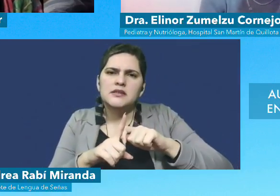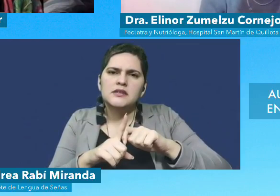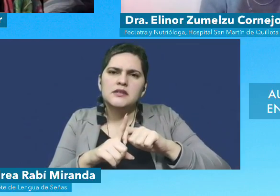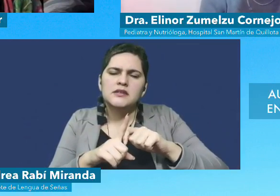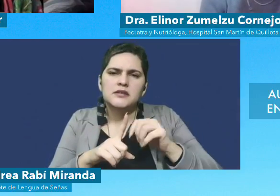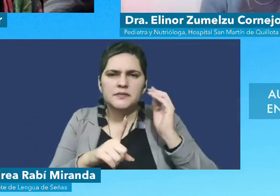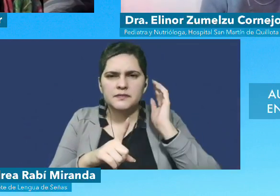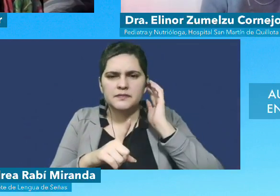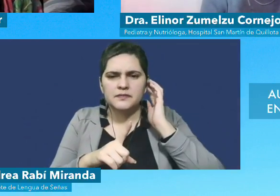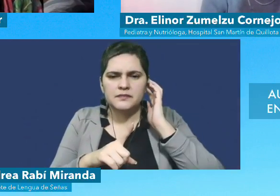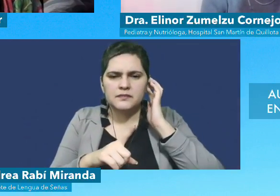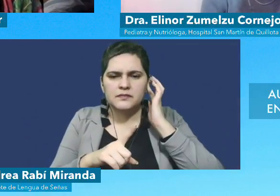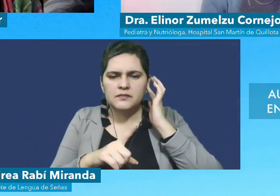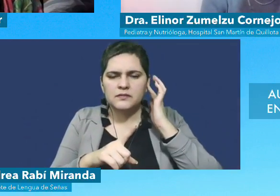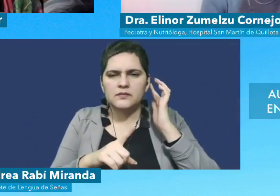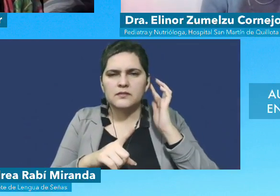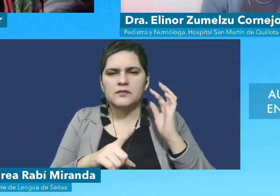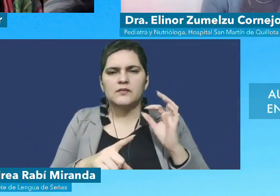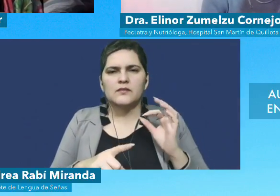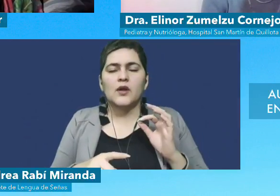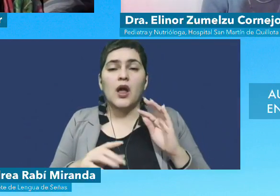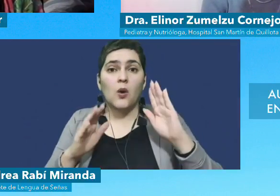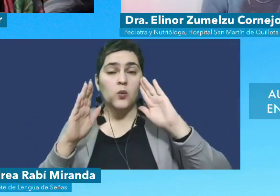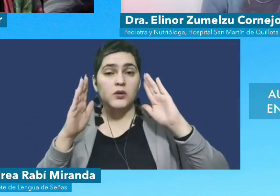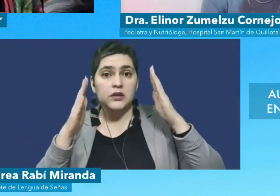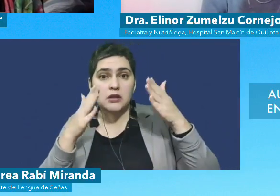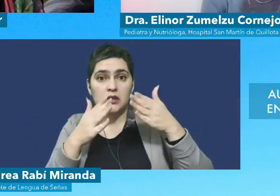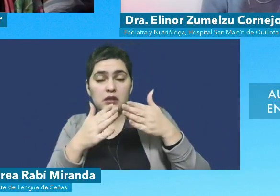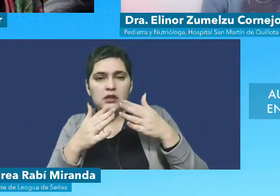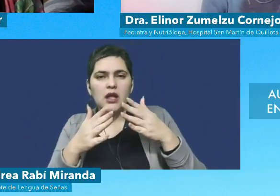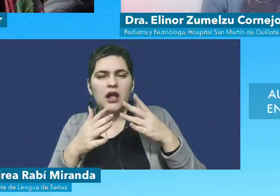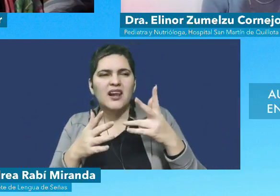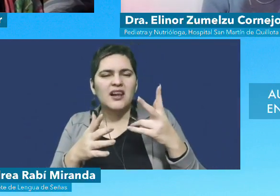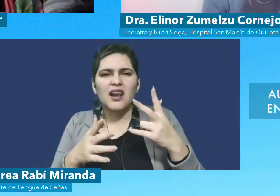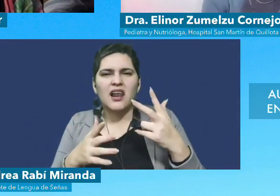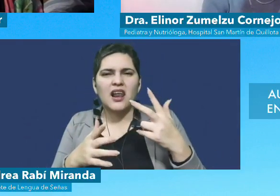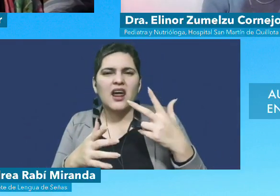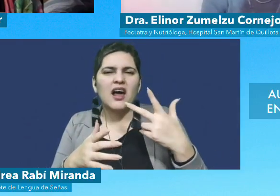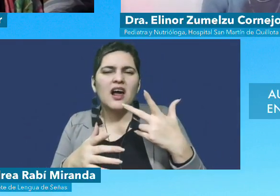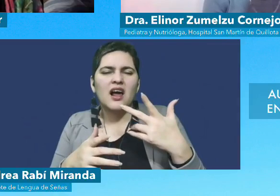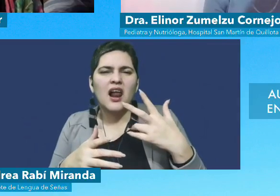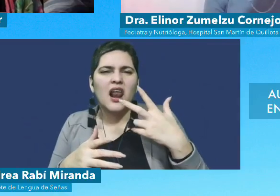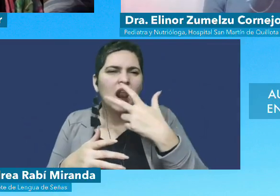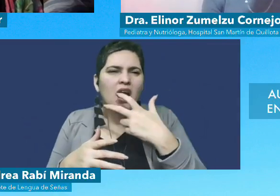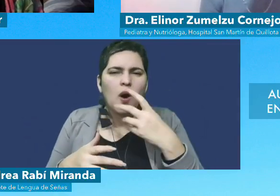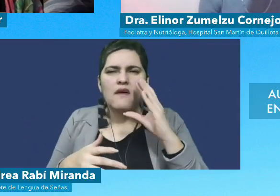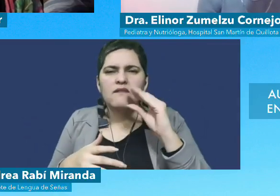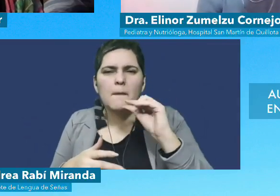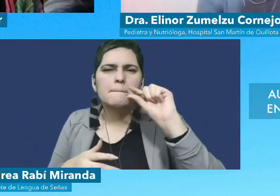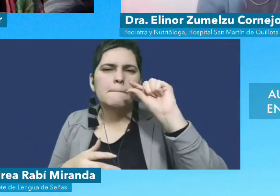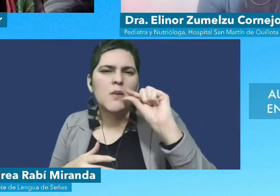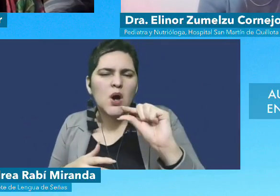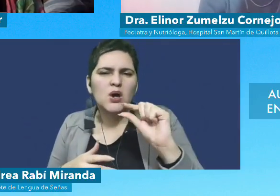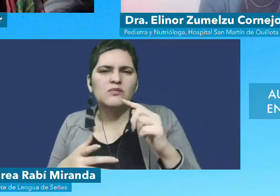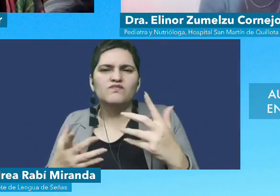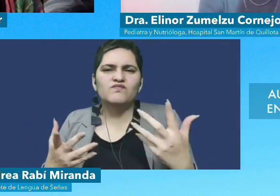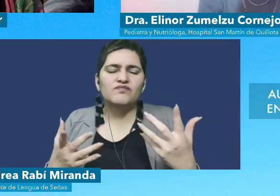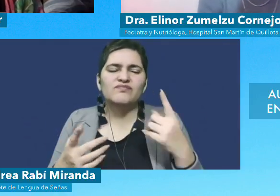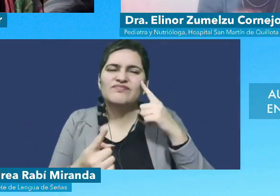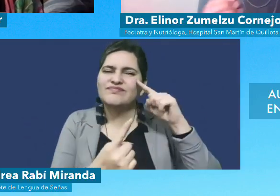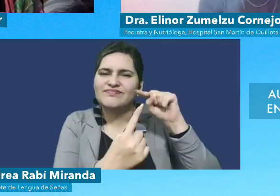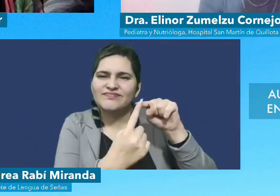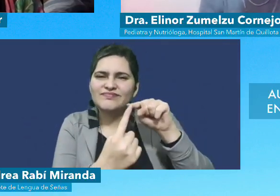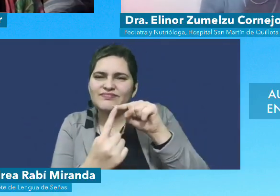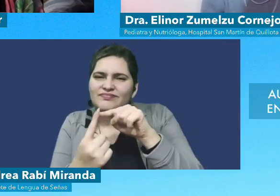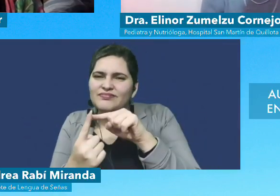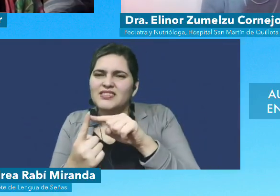es autista con un lenguaje muy precario? Entonces, es individualizado. Entonces, mejor no decir ansiedad,